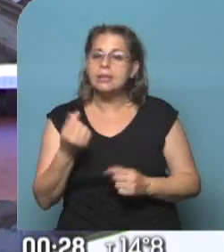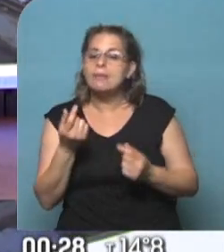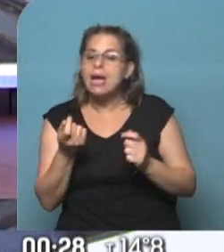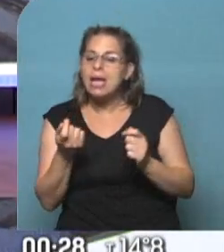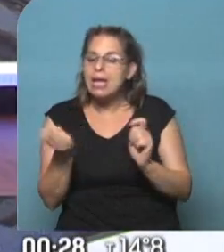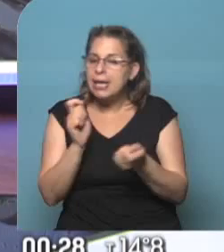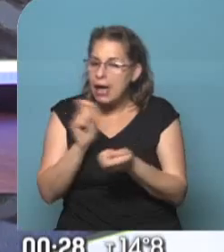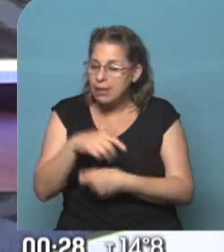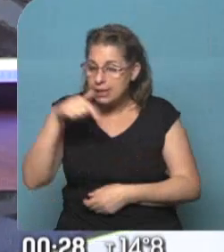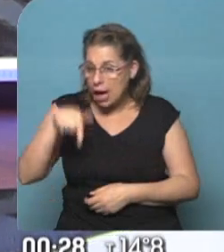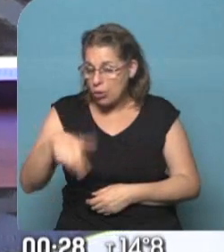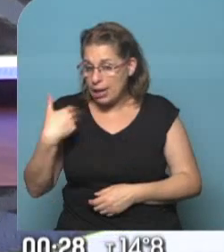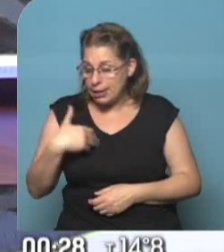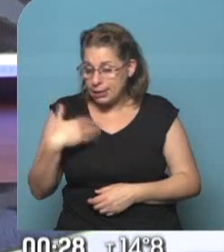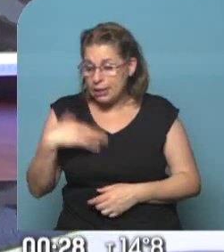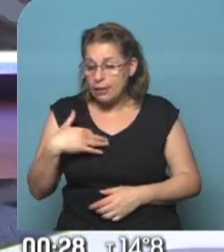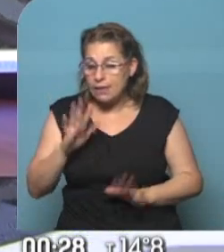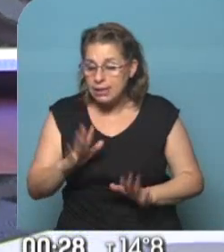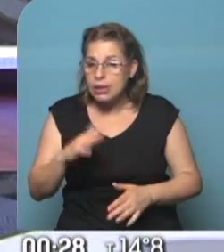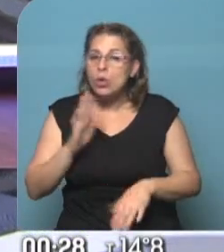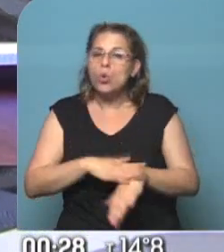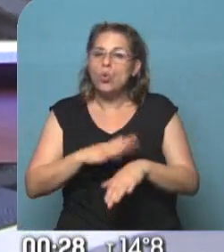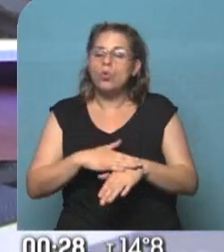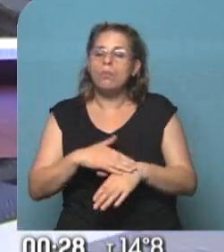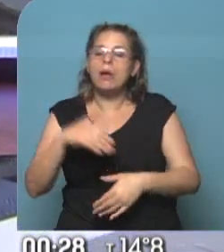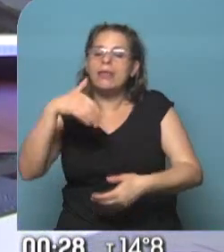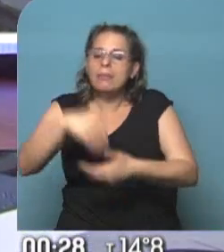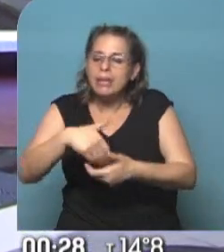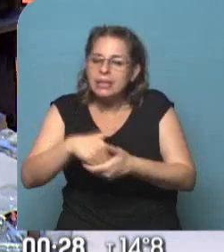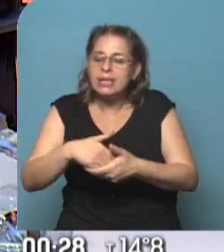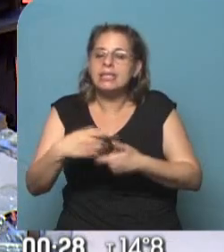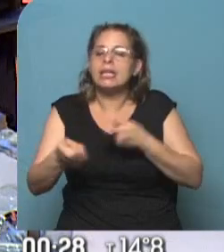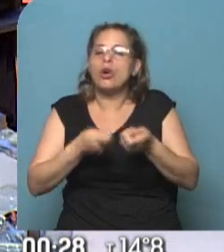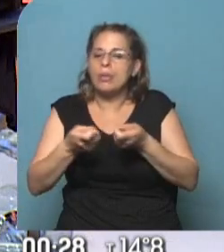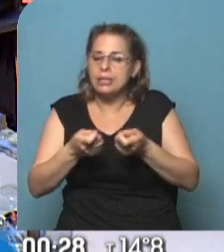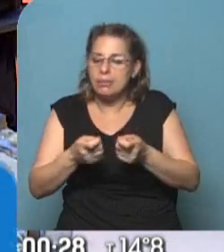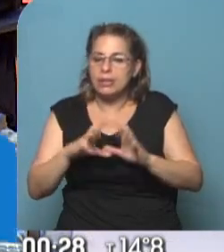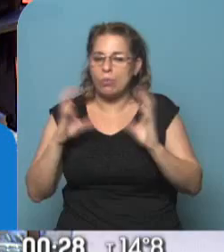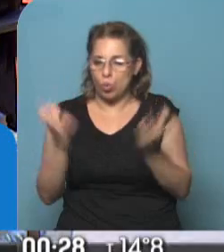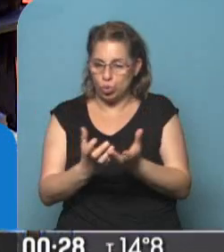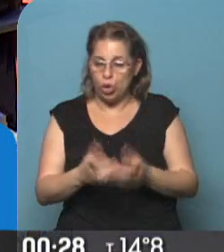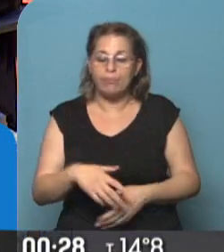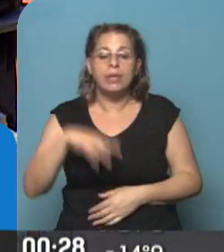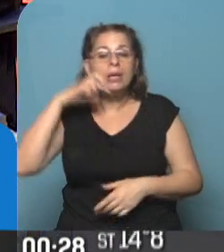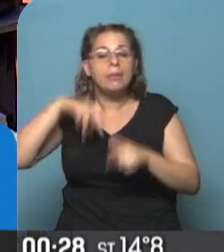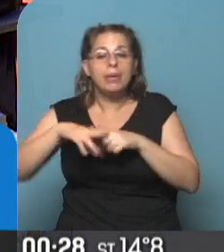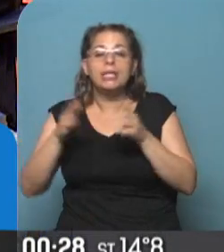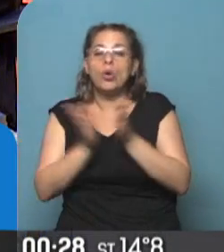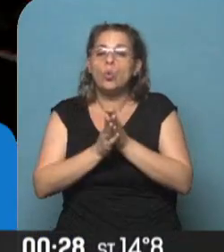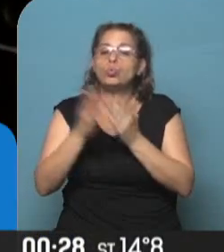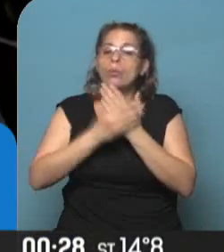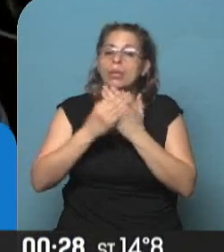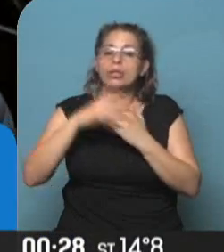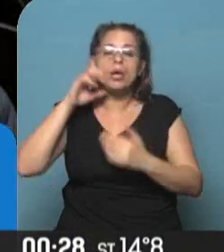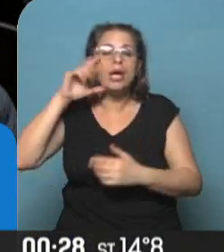Argentina ahora tiene que asumir por pertenecer comercialmente al mundo. Marcos Peña, junto con el ministro Juan José